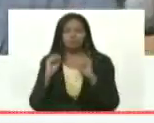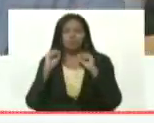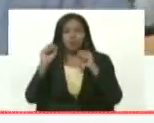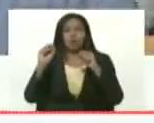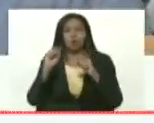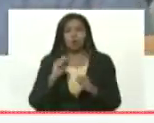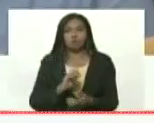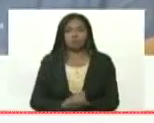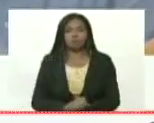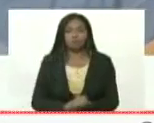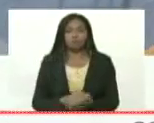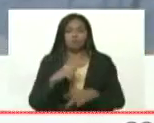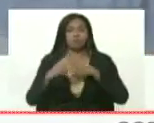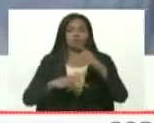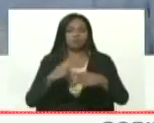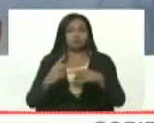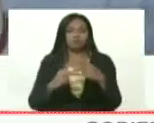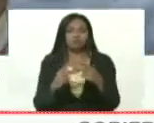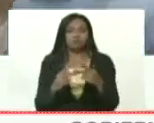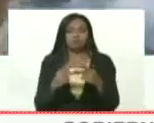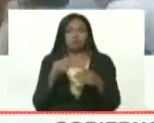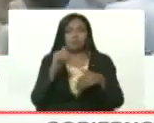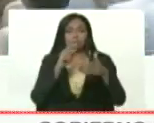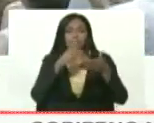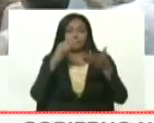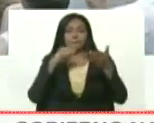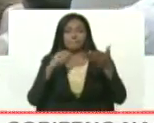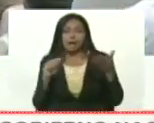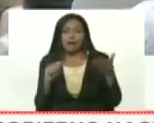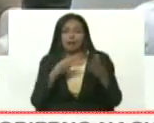logro del proceso de censo nacional, por favor.